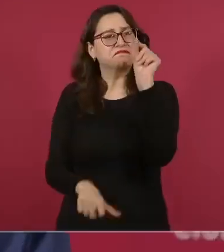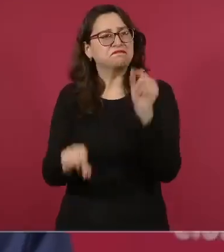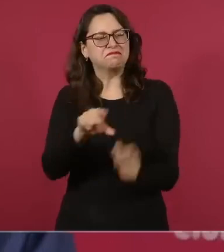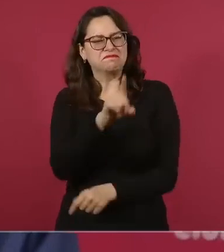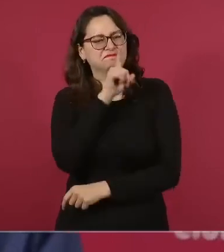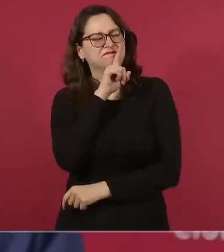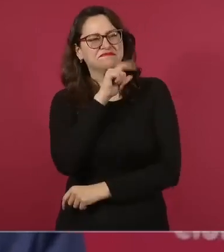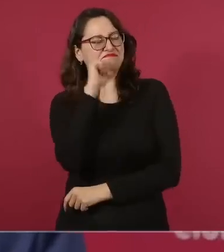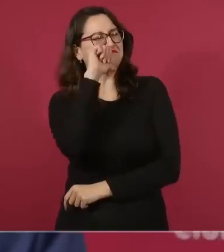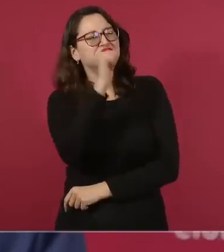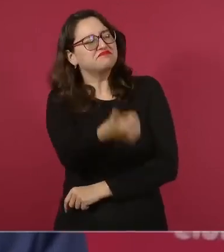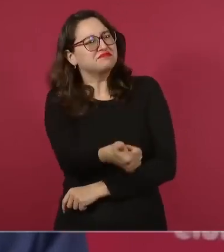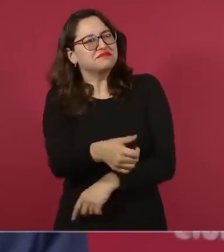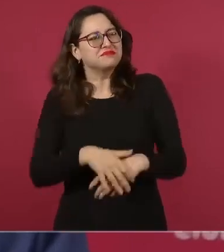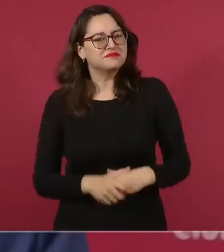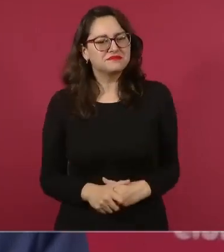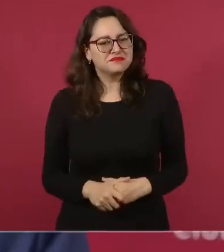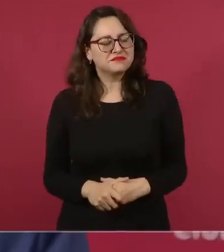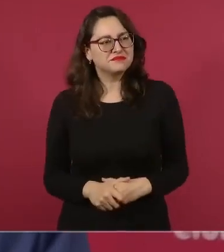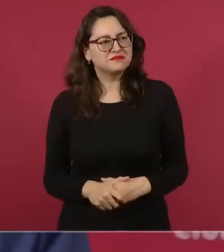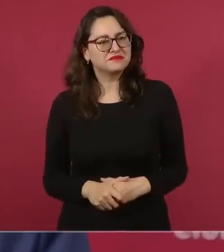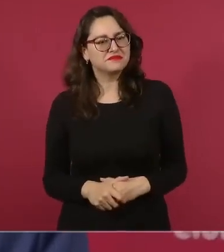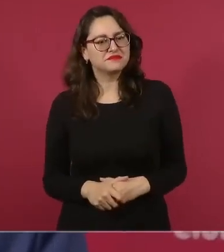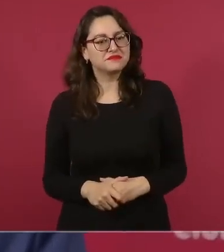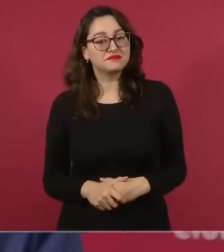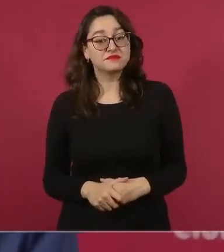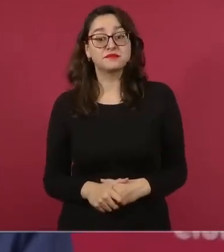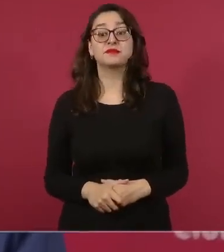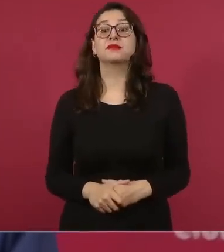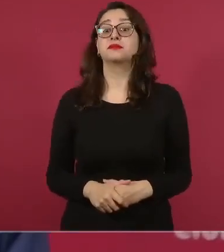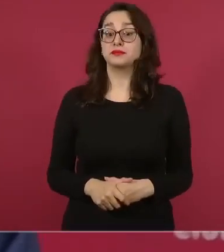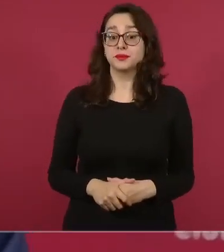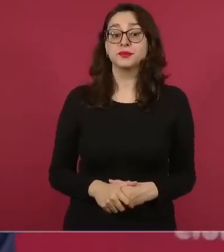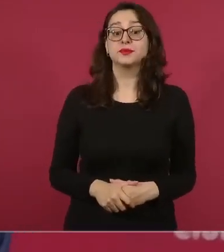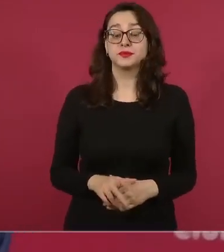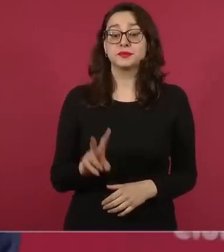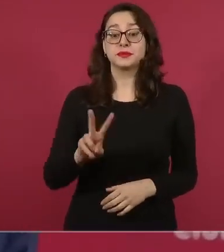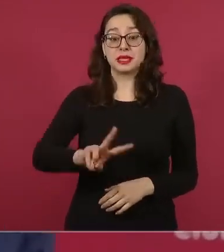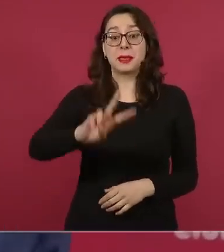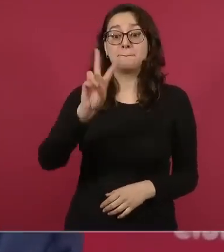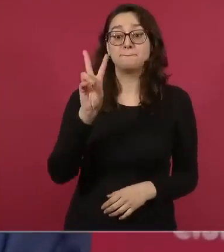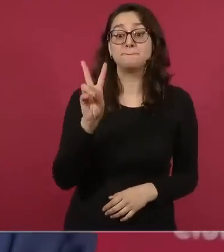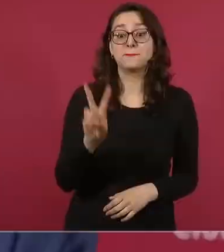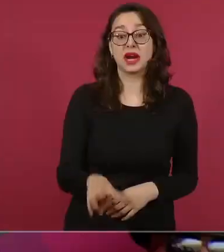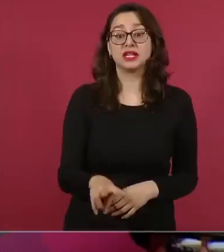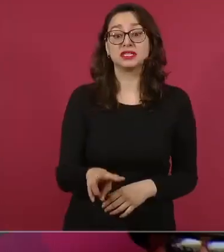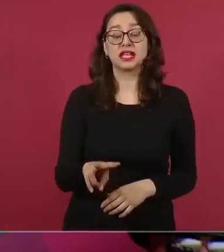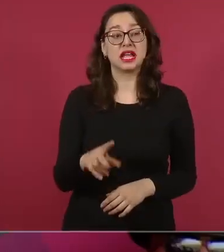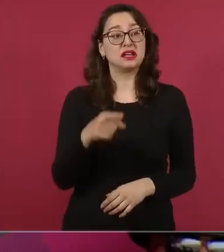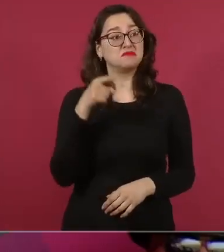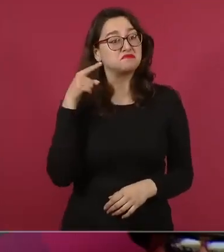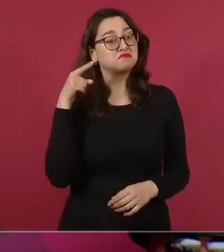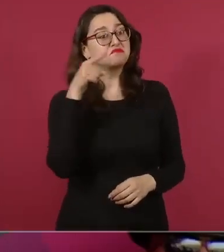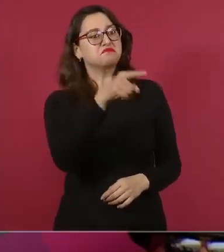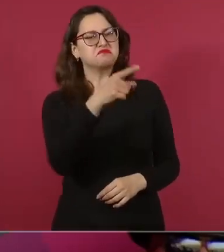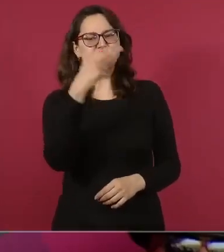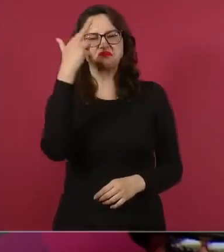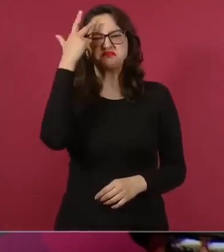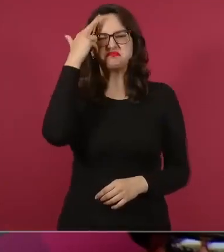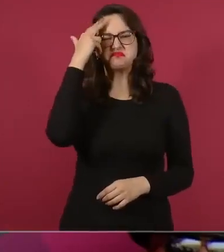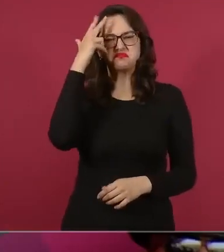En efecto, el porfiriato es sinónimo